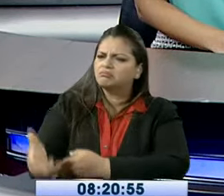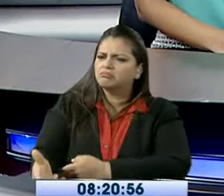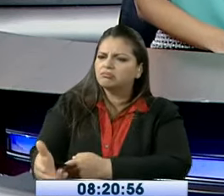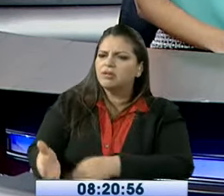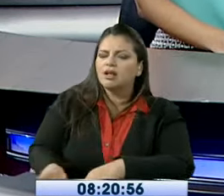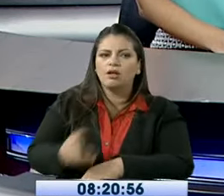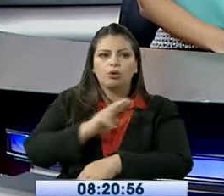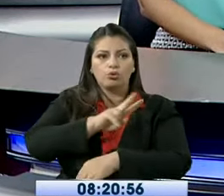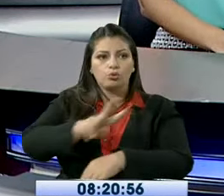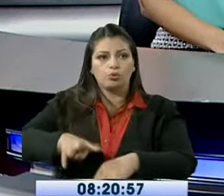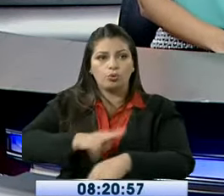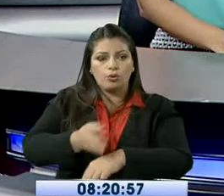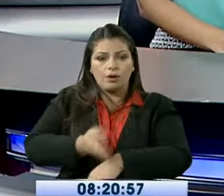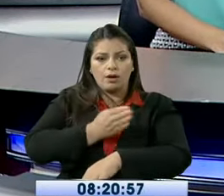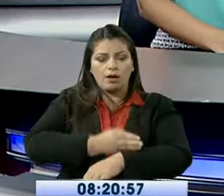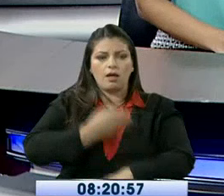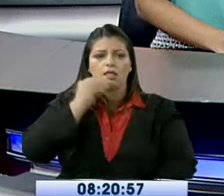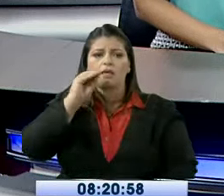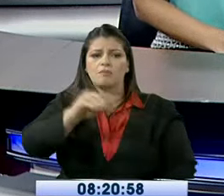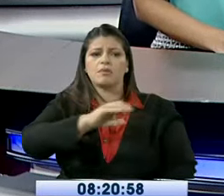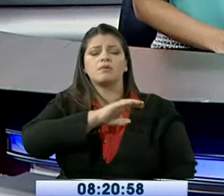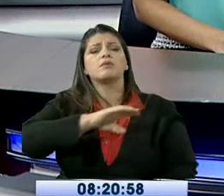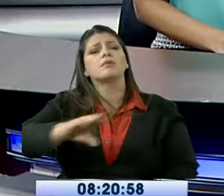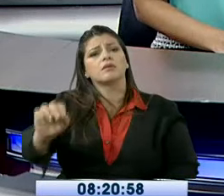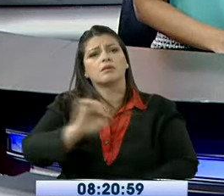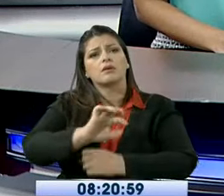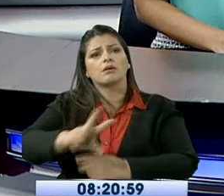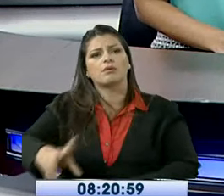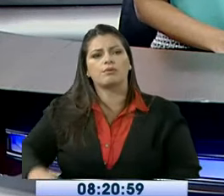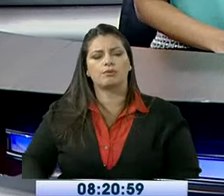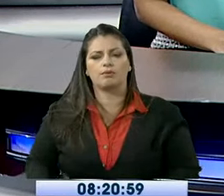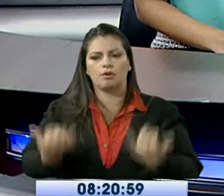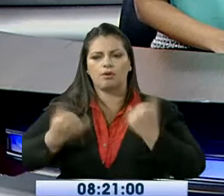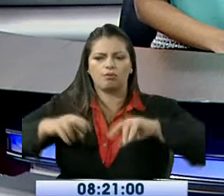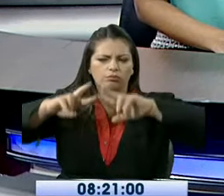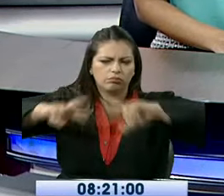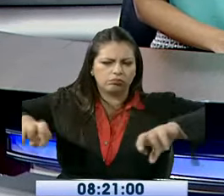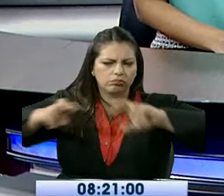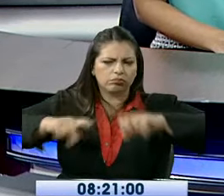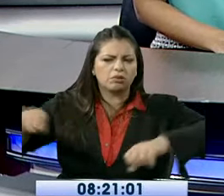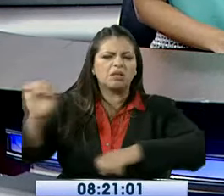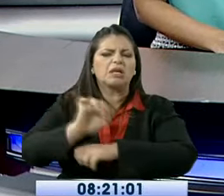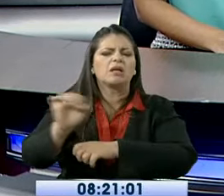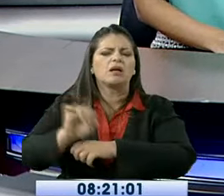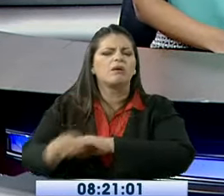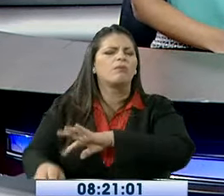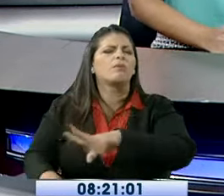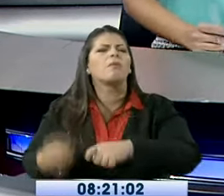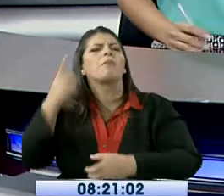robado. Así es, al momento se investiga si el automotor fue usado para cometer algún acto delictivo.